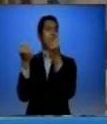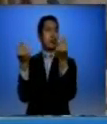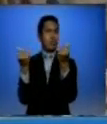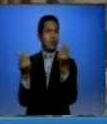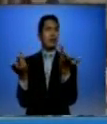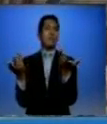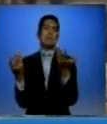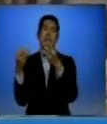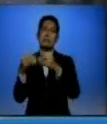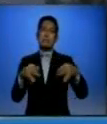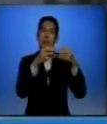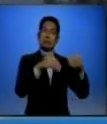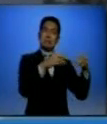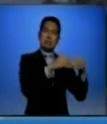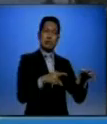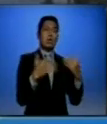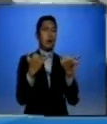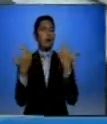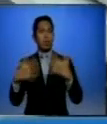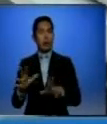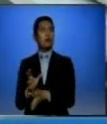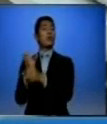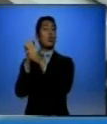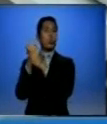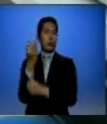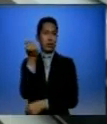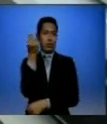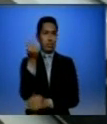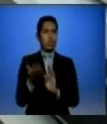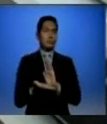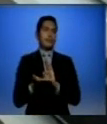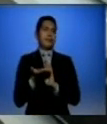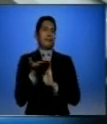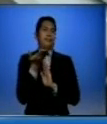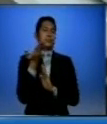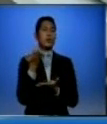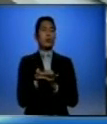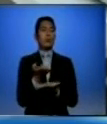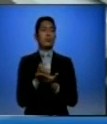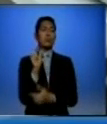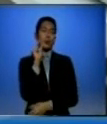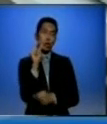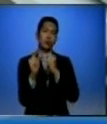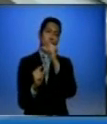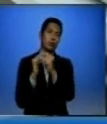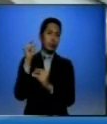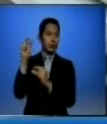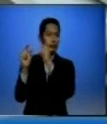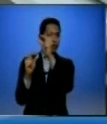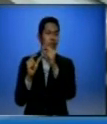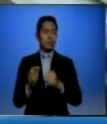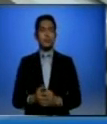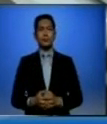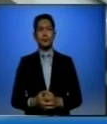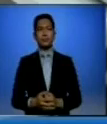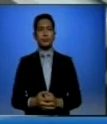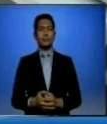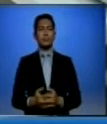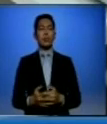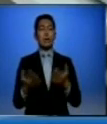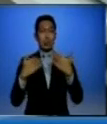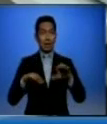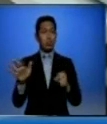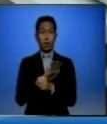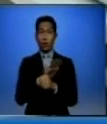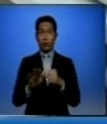que provocó este fenómeno natural. Y en este momento un poco la economía se ha reactivado ya. No en sus